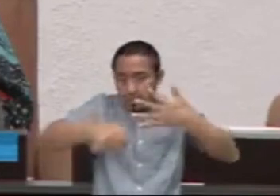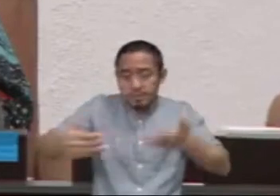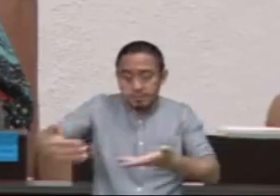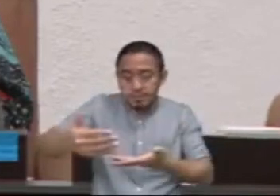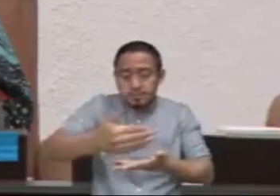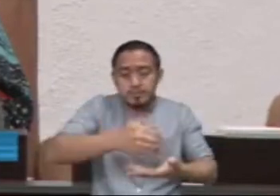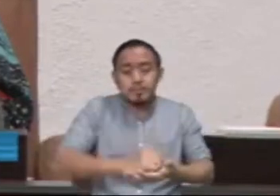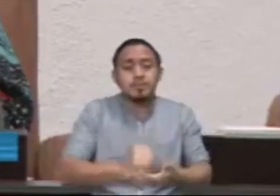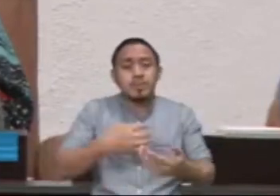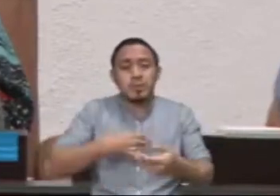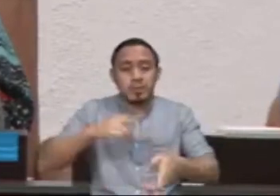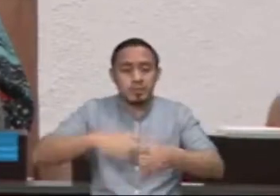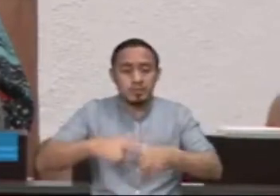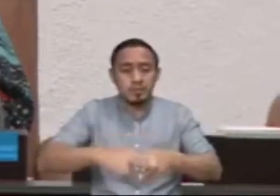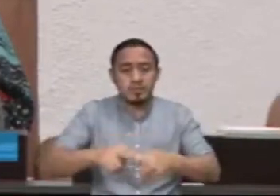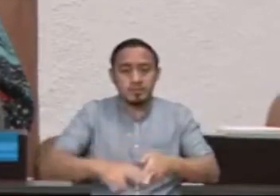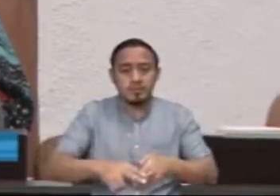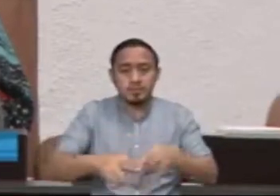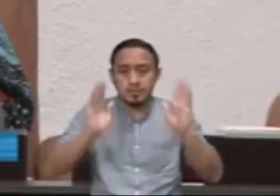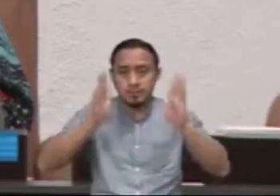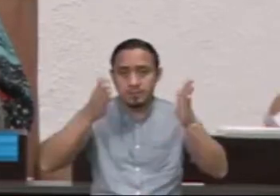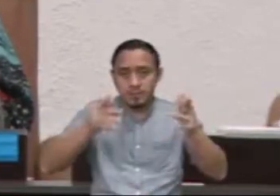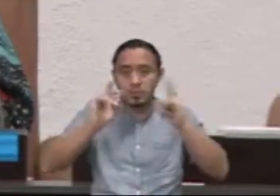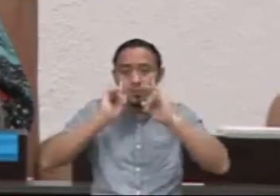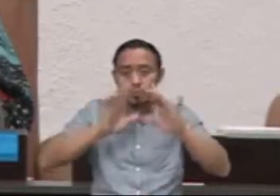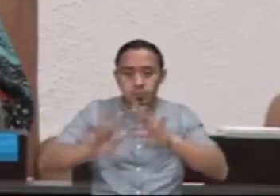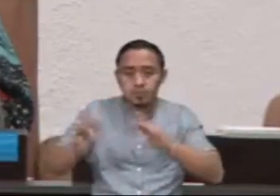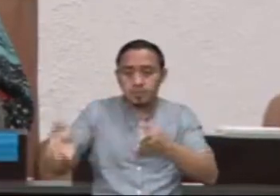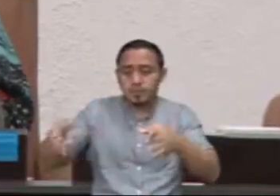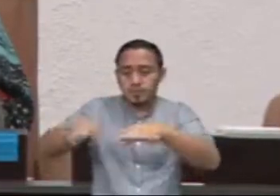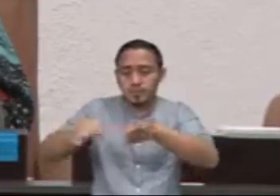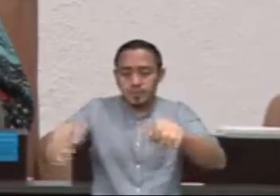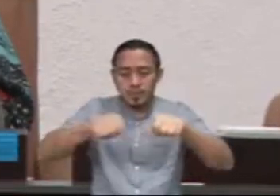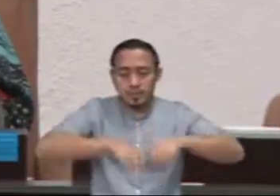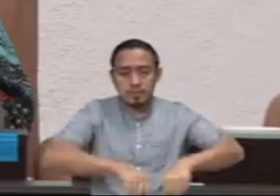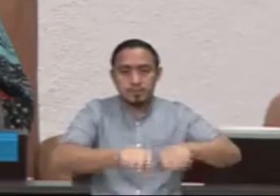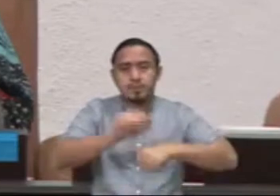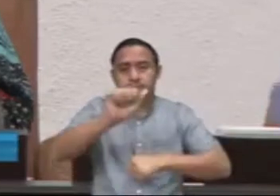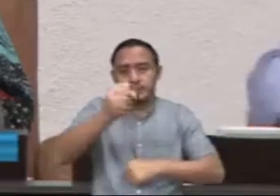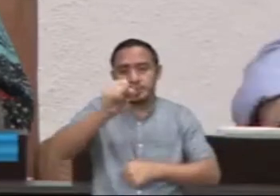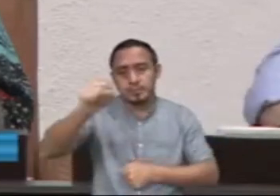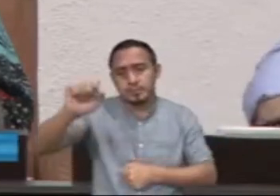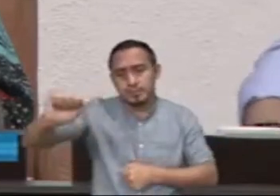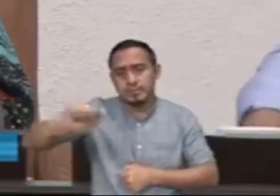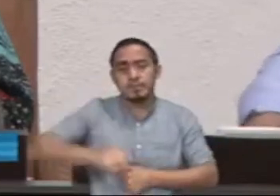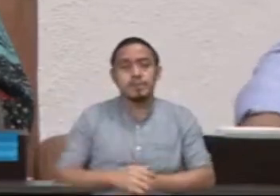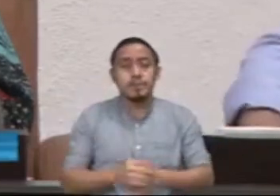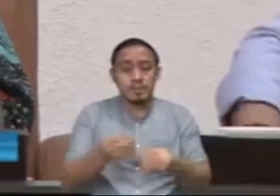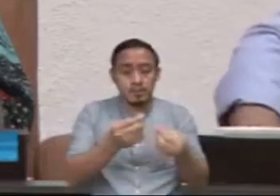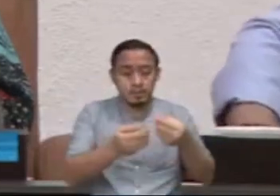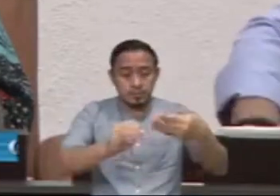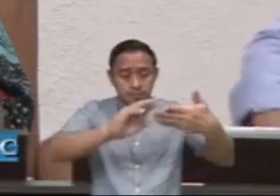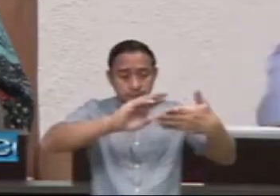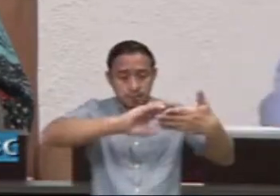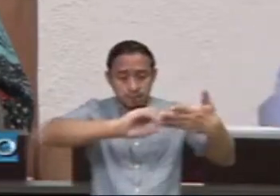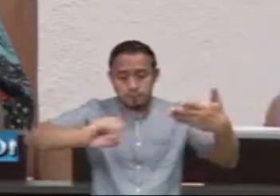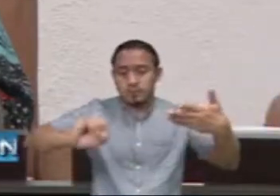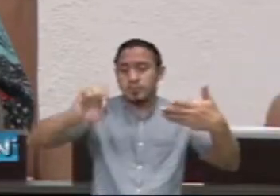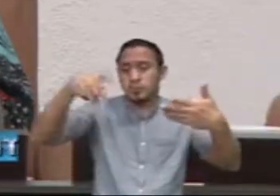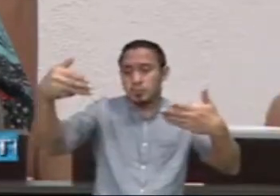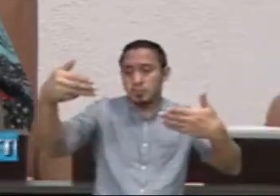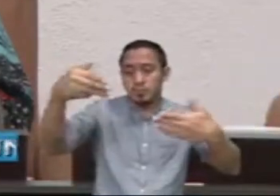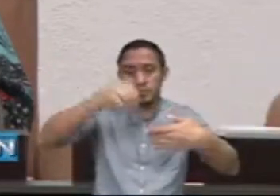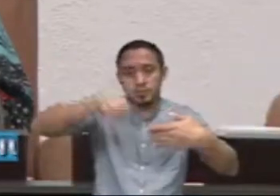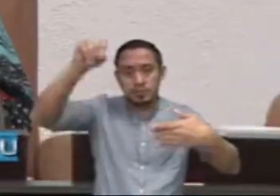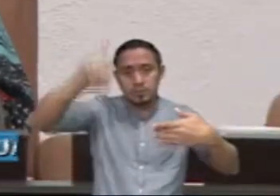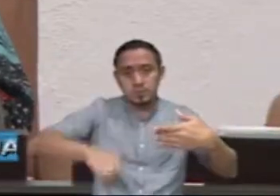recaudados en concepto del pago de por Servicio de Seguridad Aduanera, SSA, se destinará un